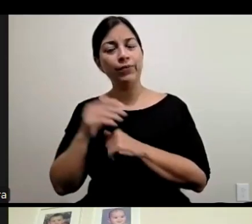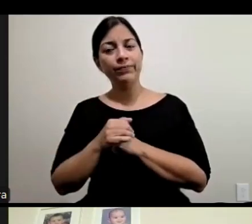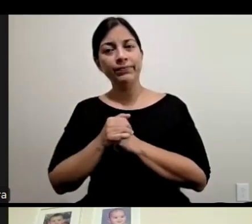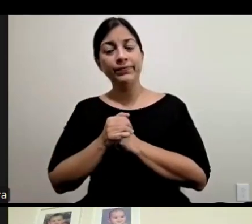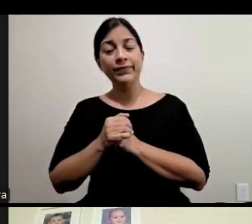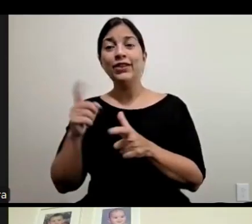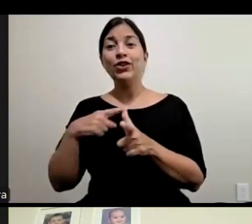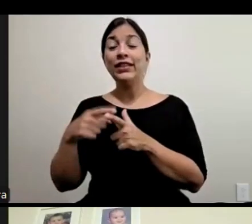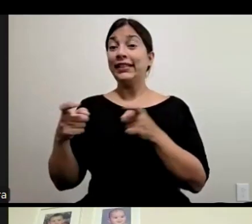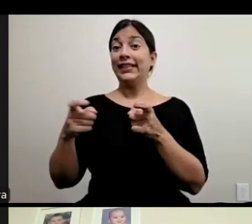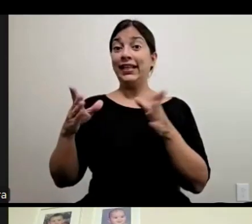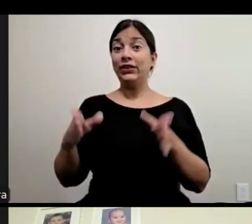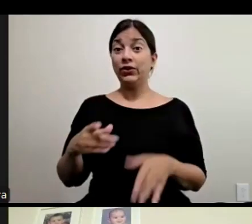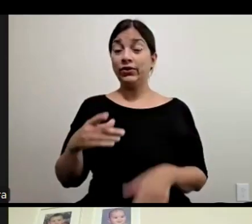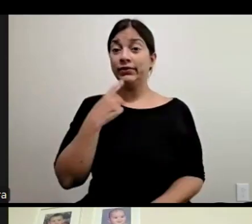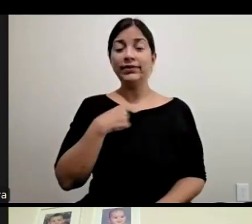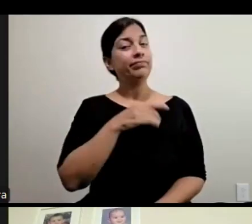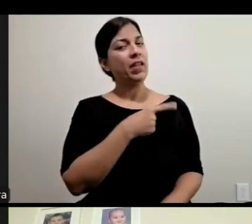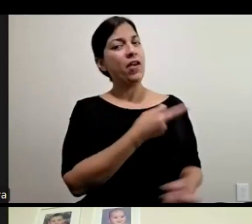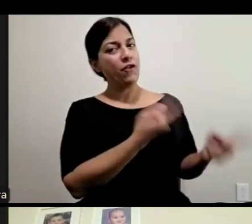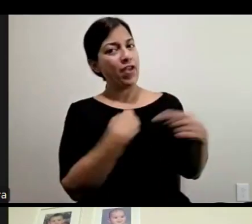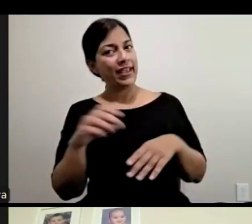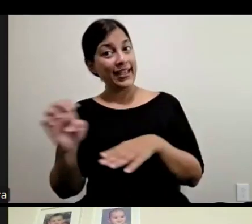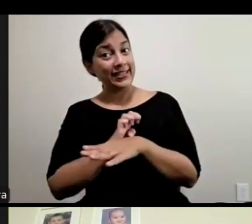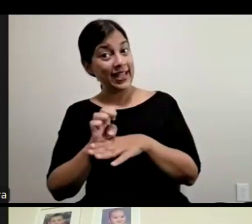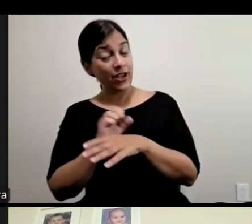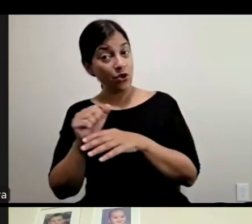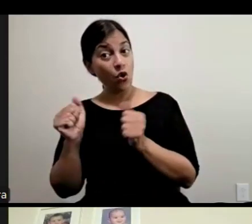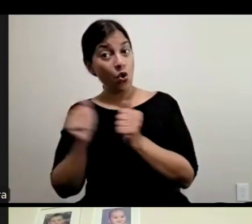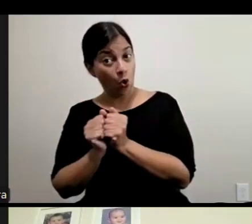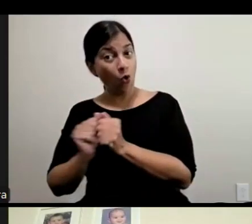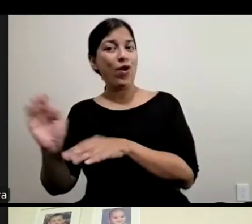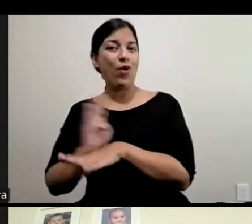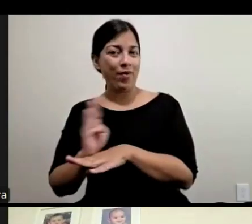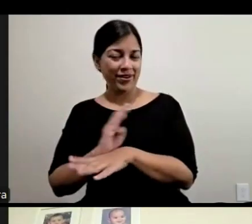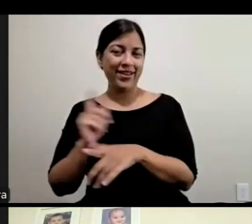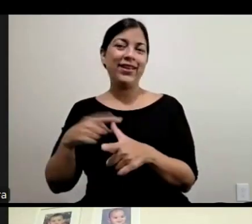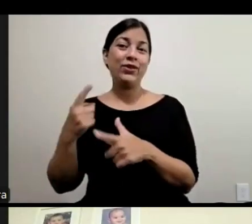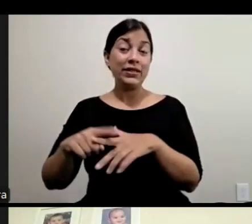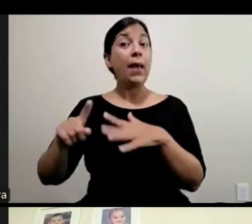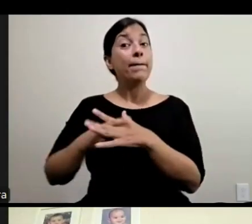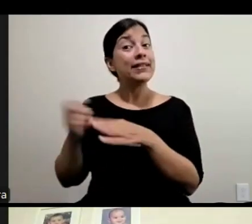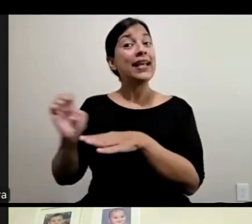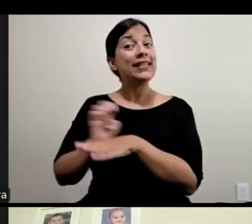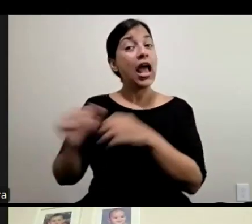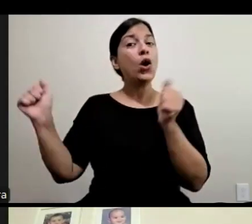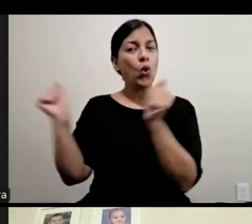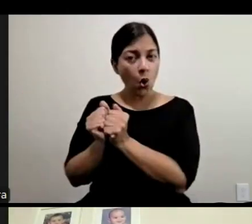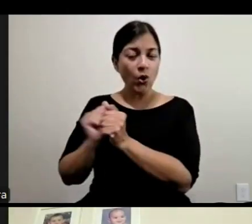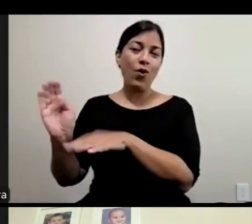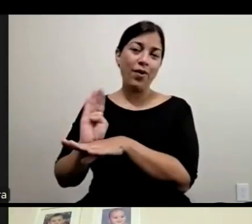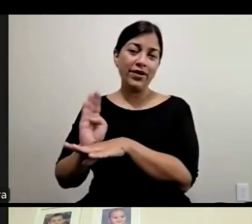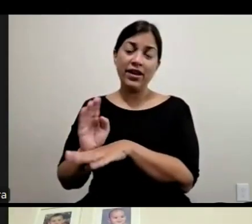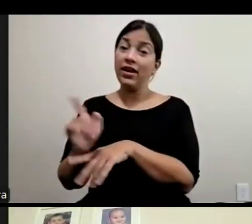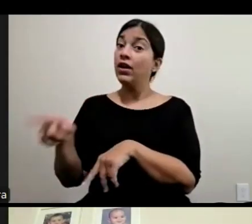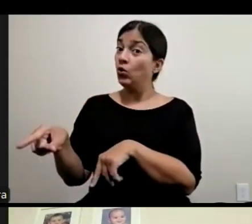te dice, ven a los ensayos de la compañía. Y ahí tú empiezas a ensayar con la compañía. Y esto estamos hablando, tenías